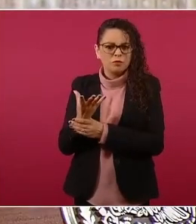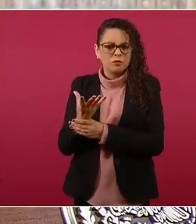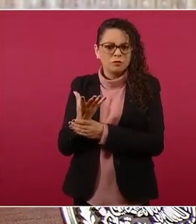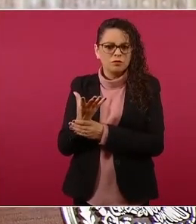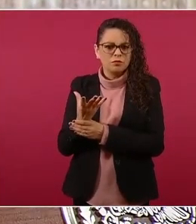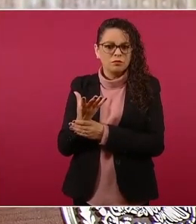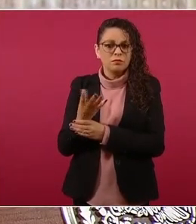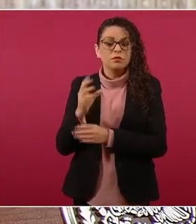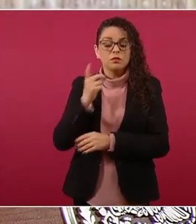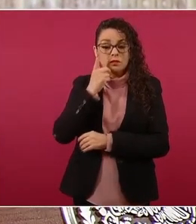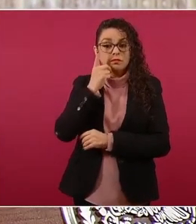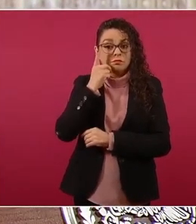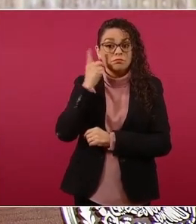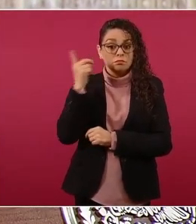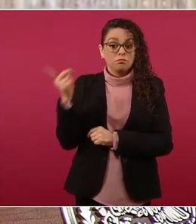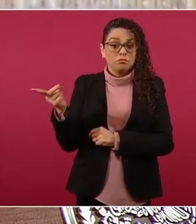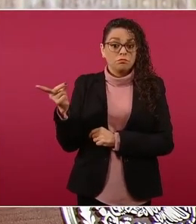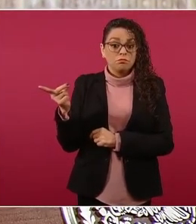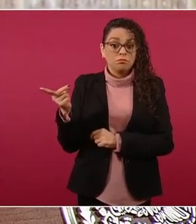que dijeron que,